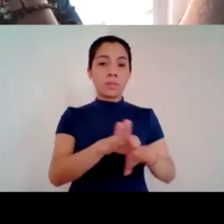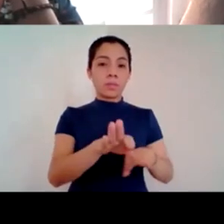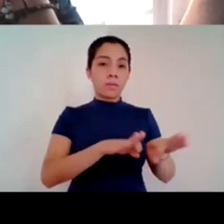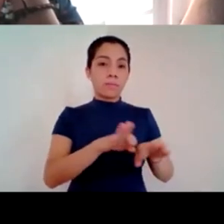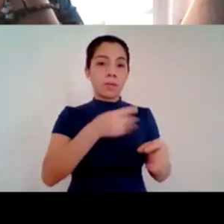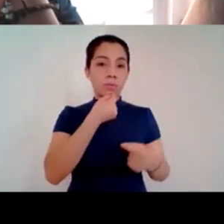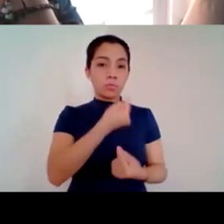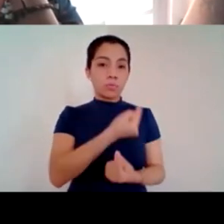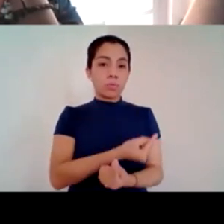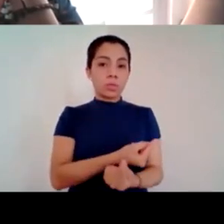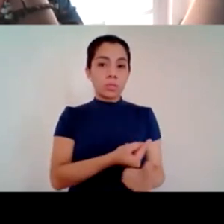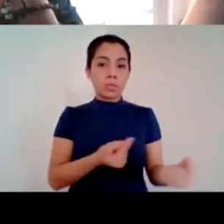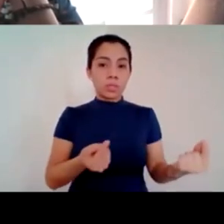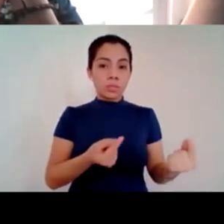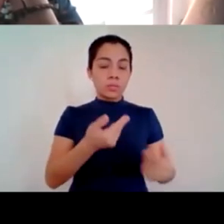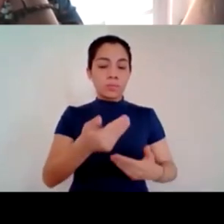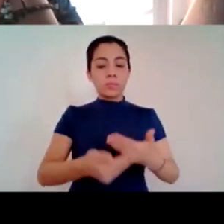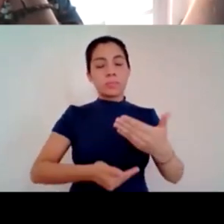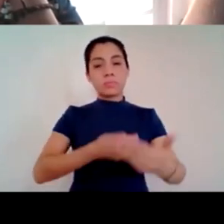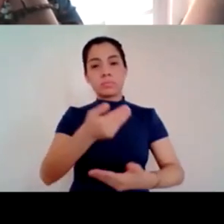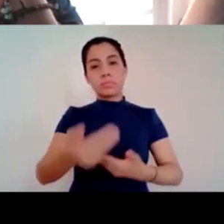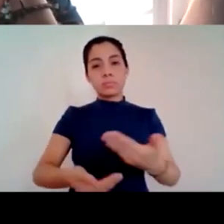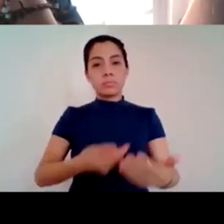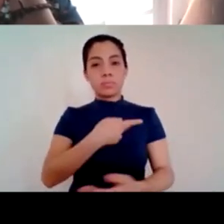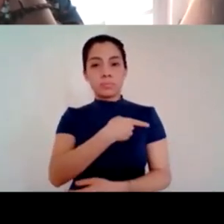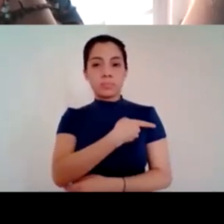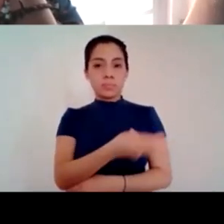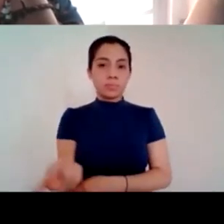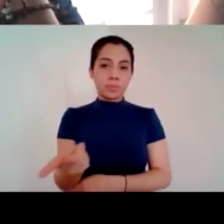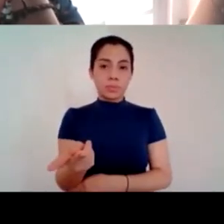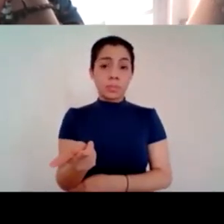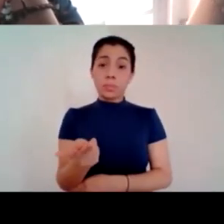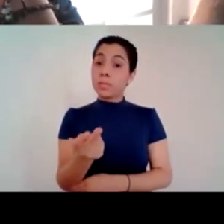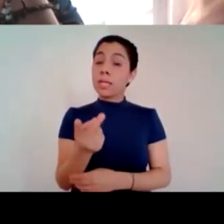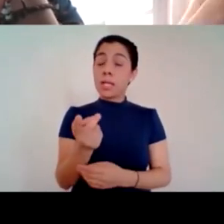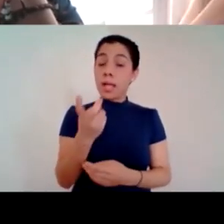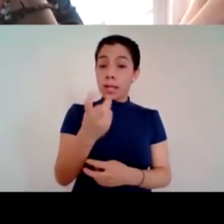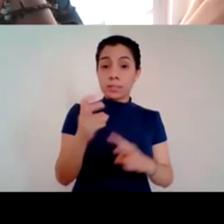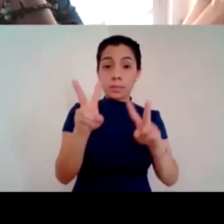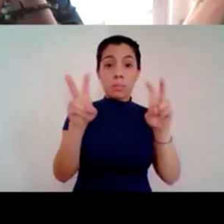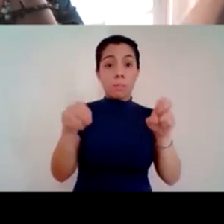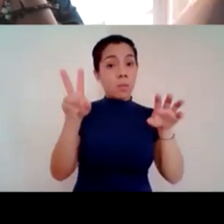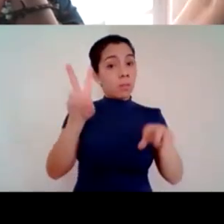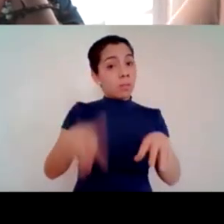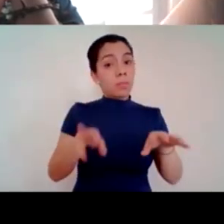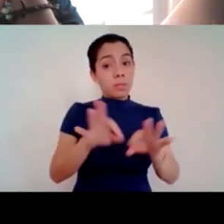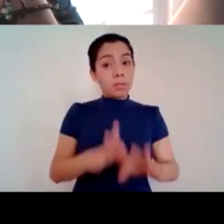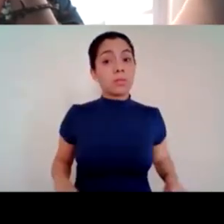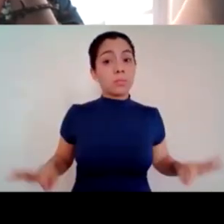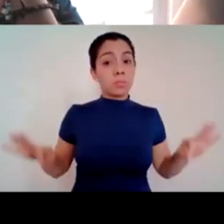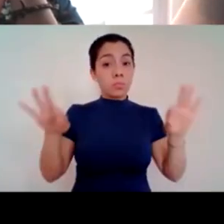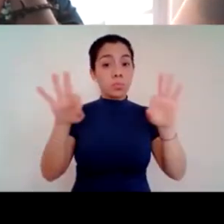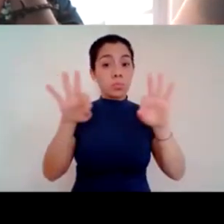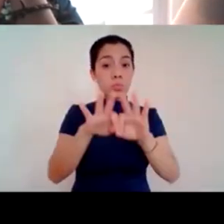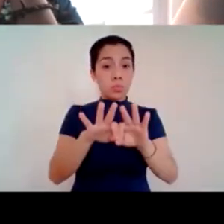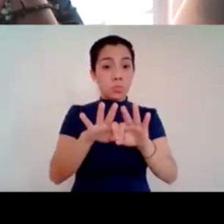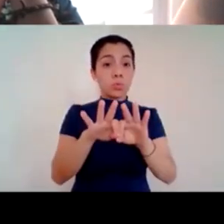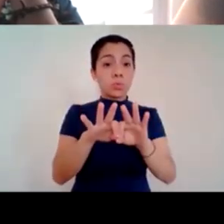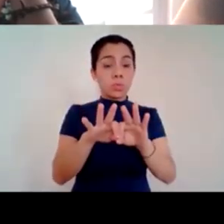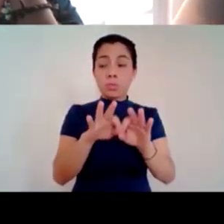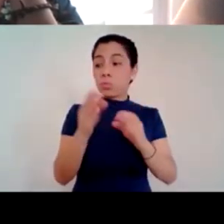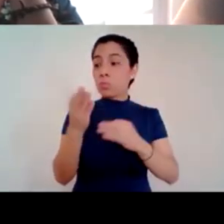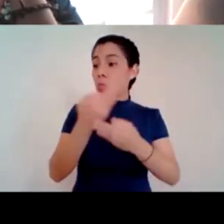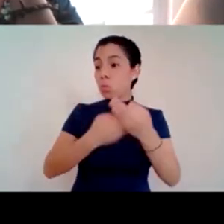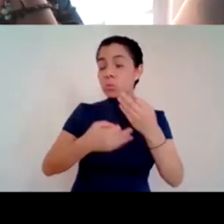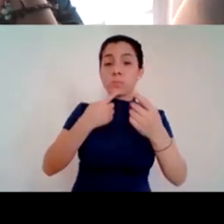como verán son todos temas importantísimos y más que nunca todos los diálogos que pueda